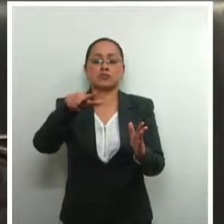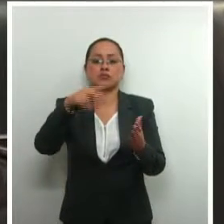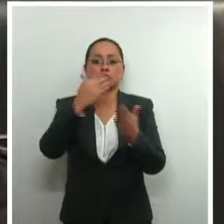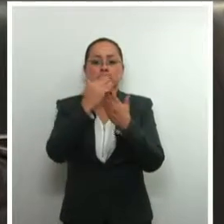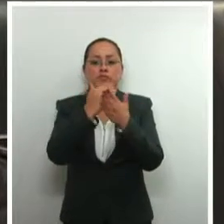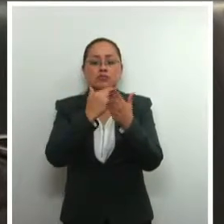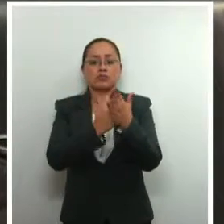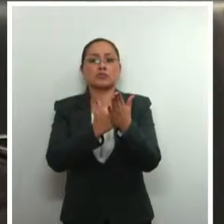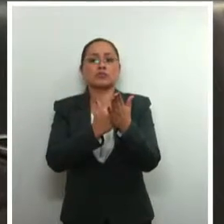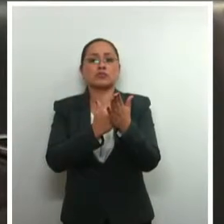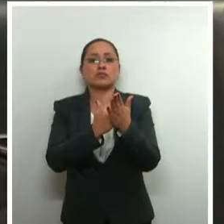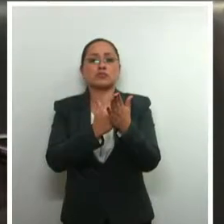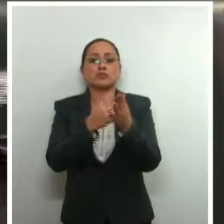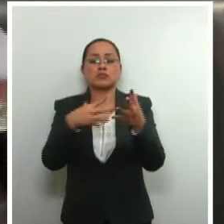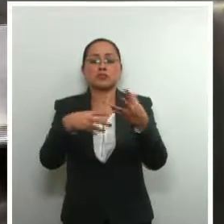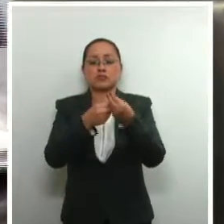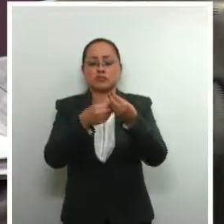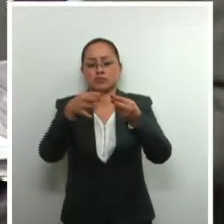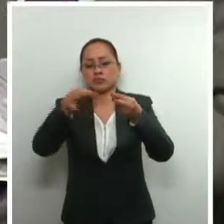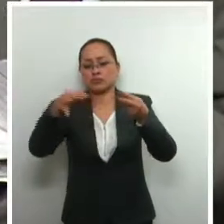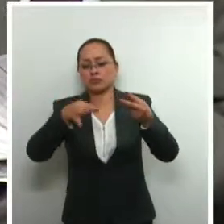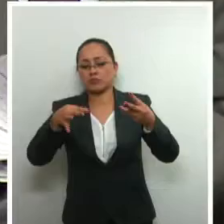numerales, con los numerales reservados,